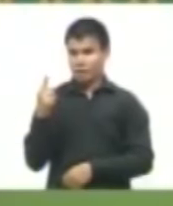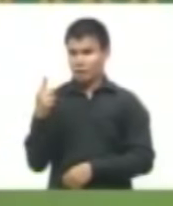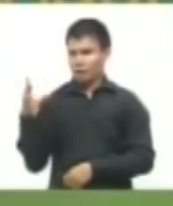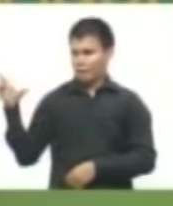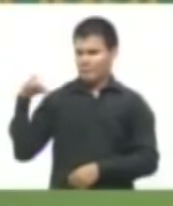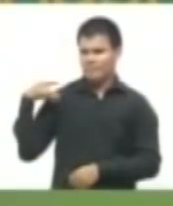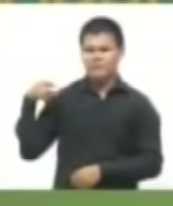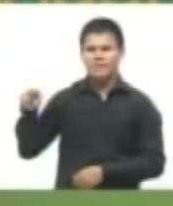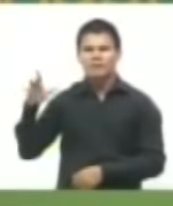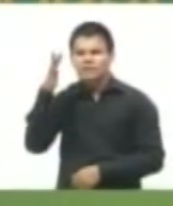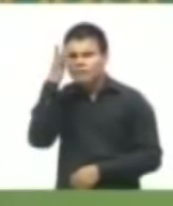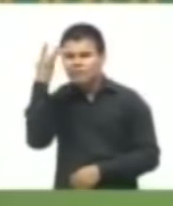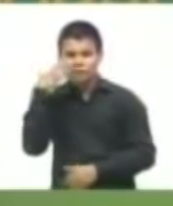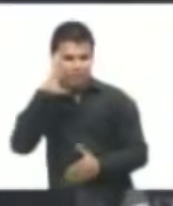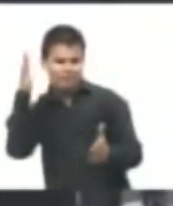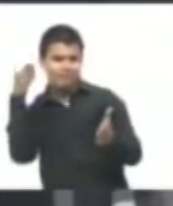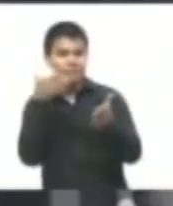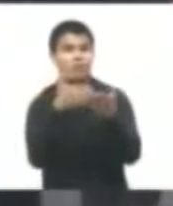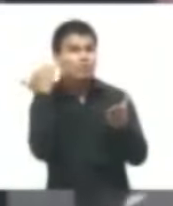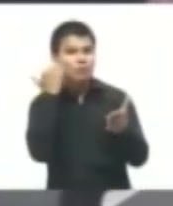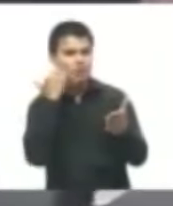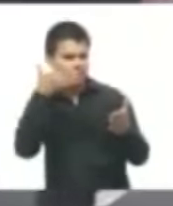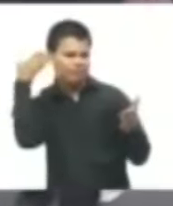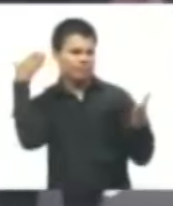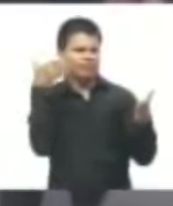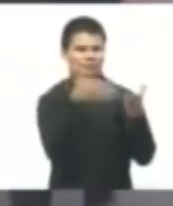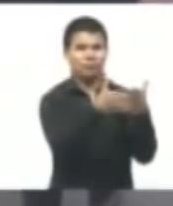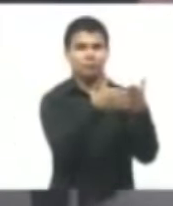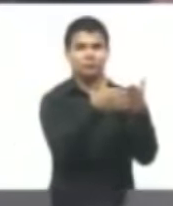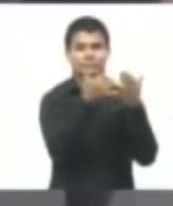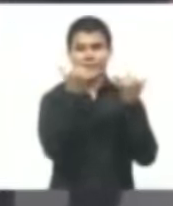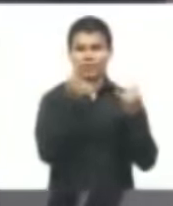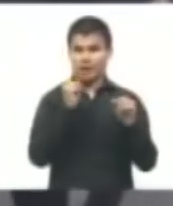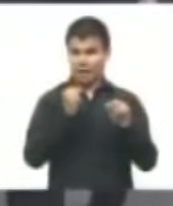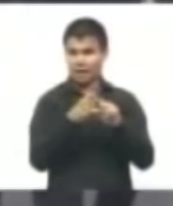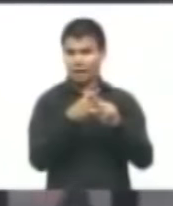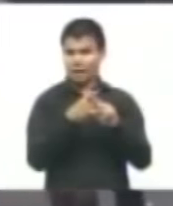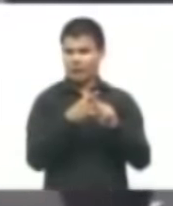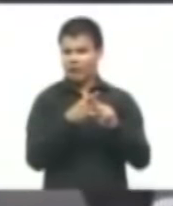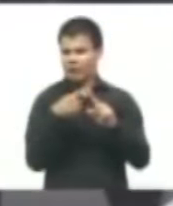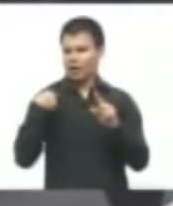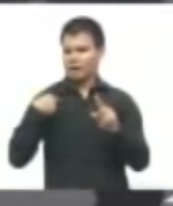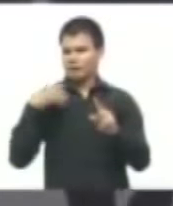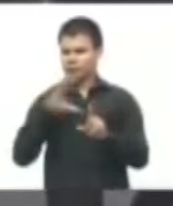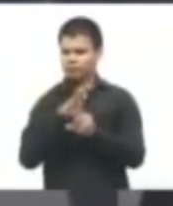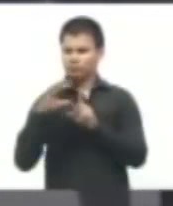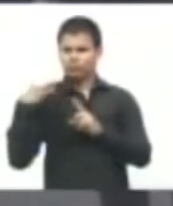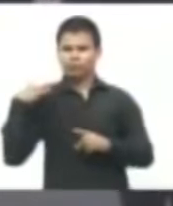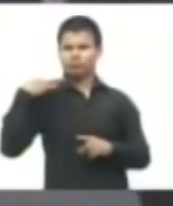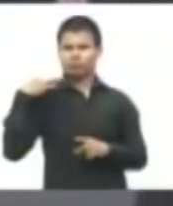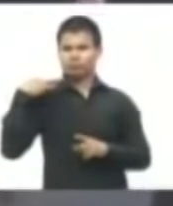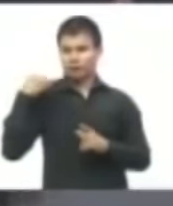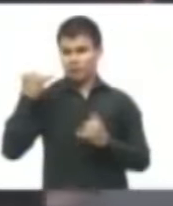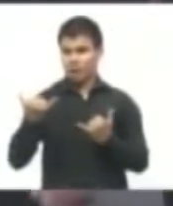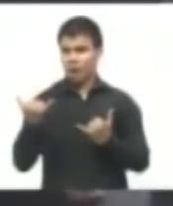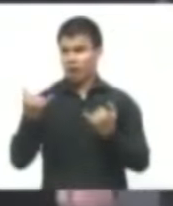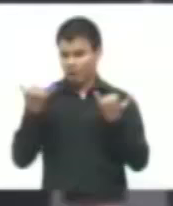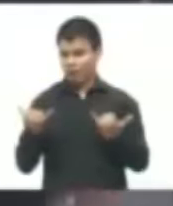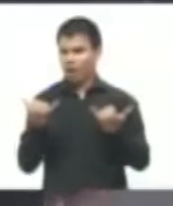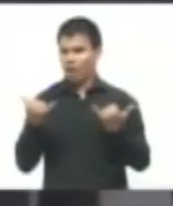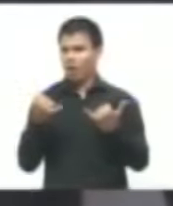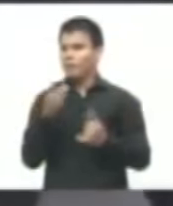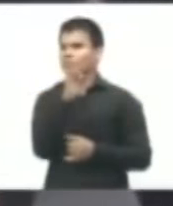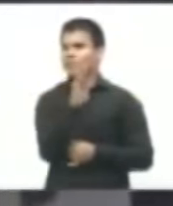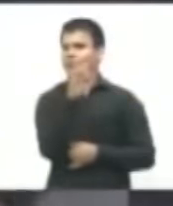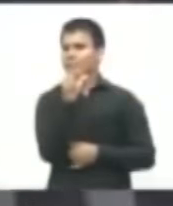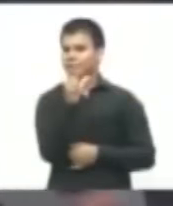por difamación. Veamos. La exmodelo y ahora primera dama de Estados Unidos, Melania Trump, continúa con su demanda en contra